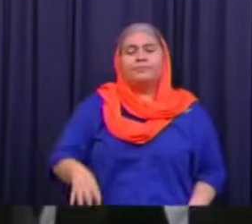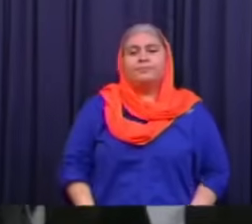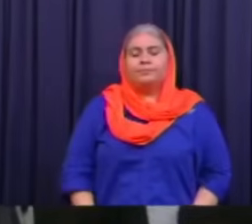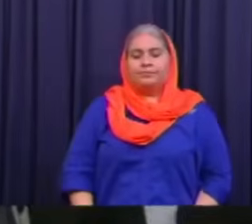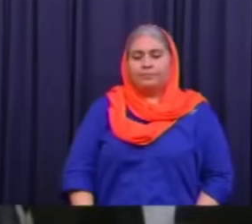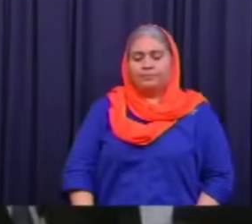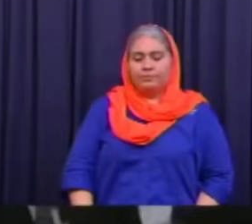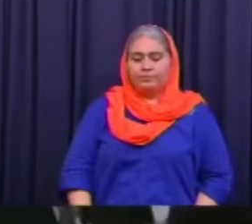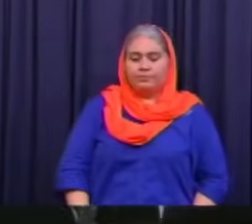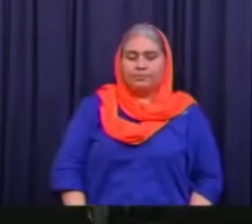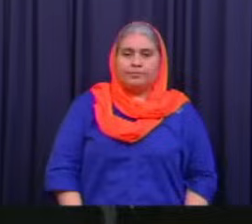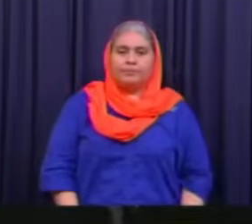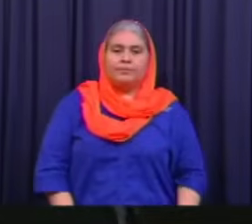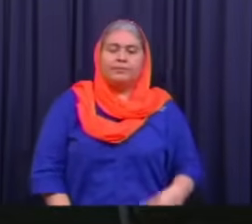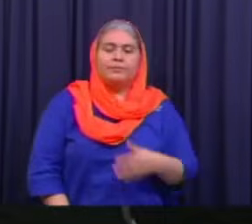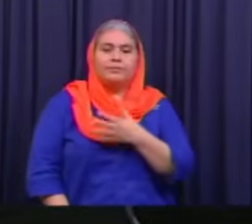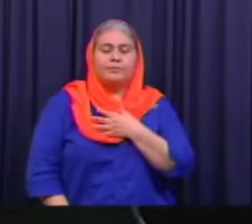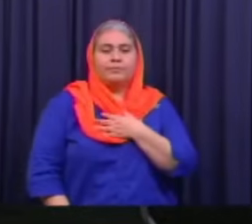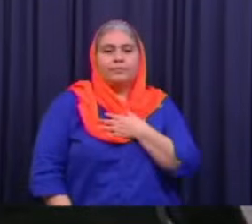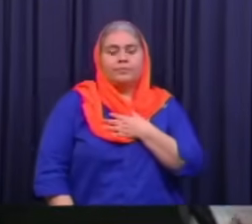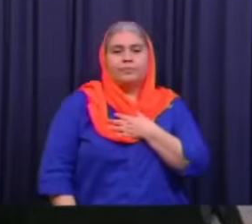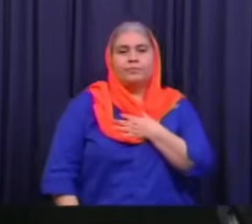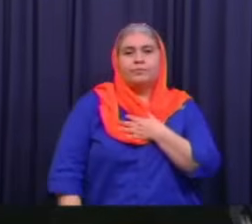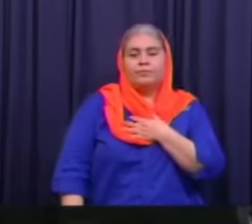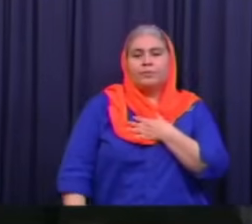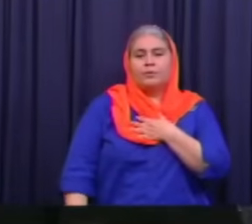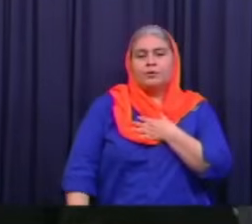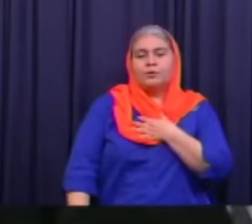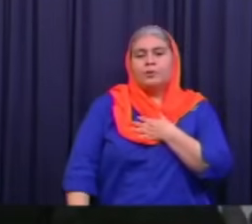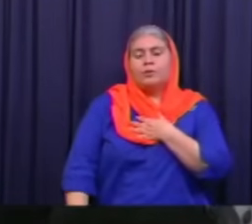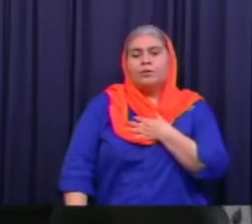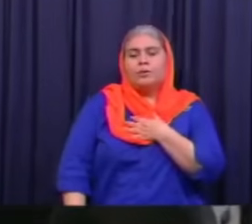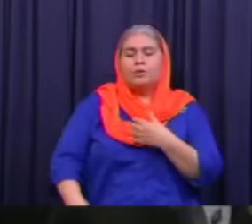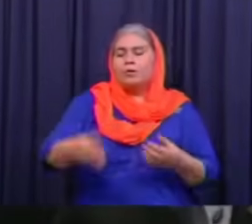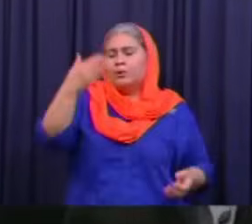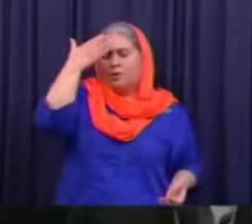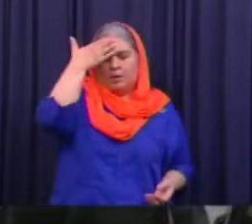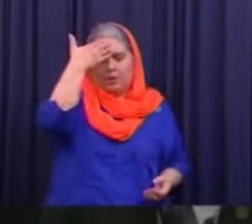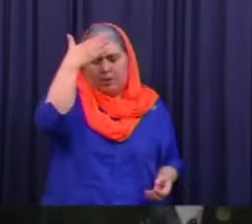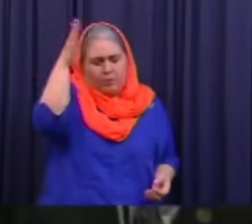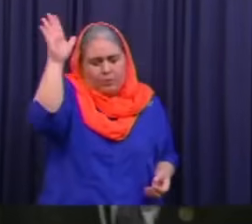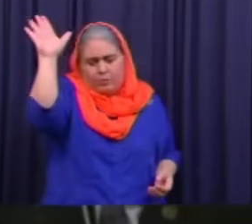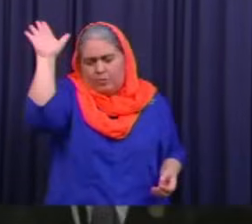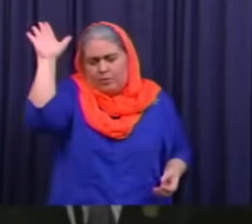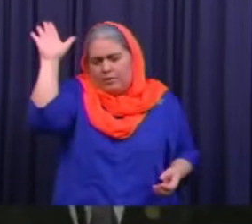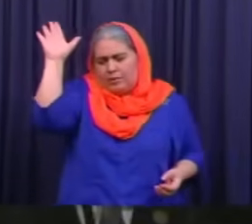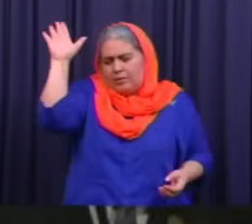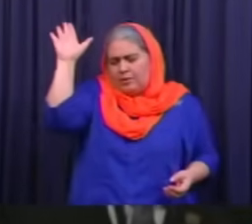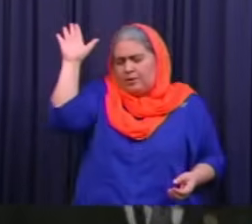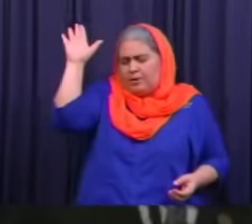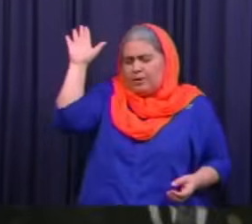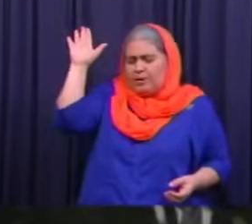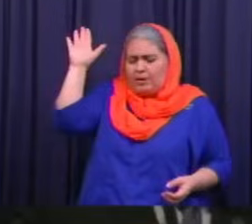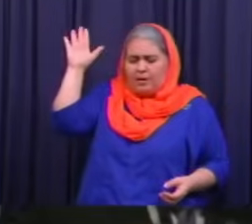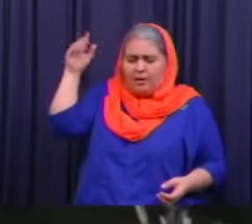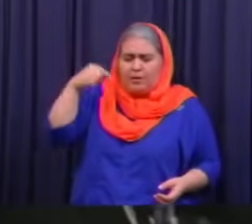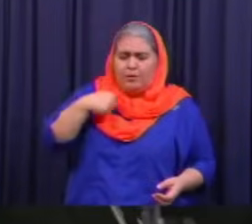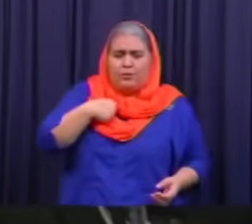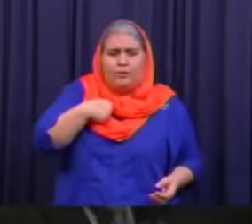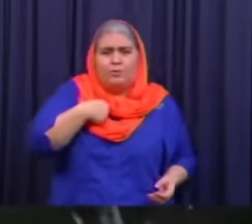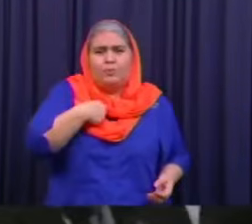señor Qué bueno eres Señor y no sé dónde est bien